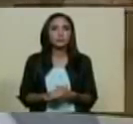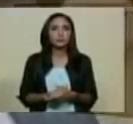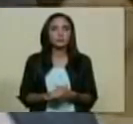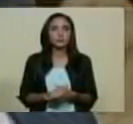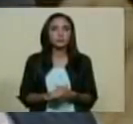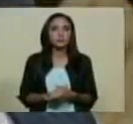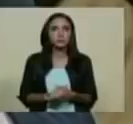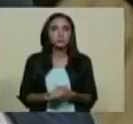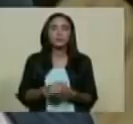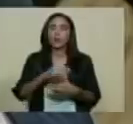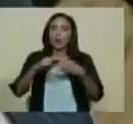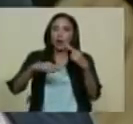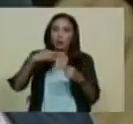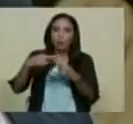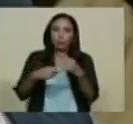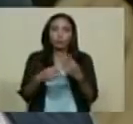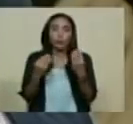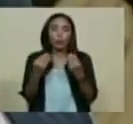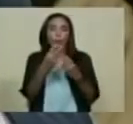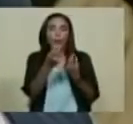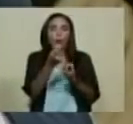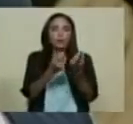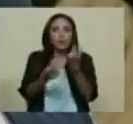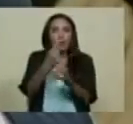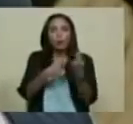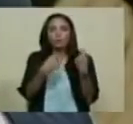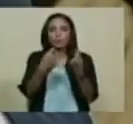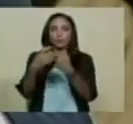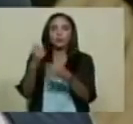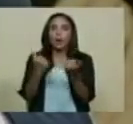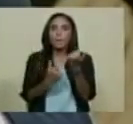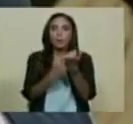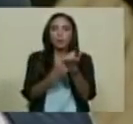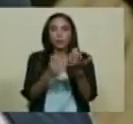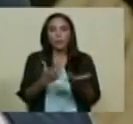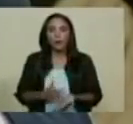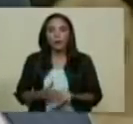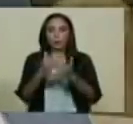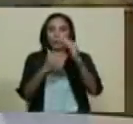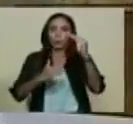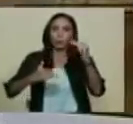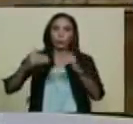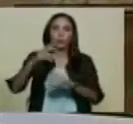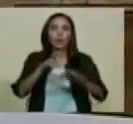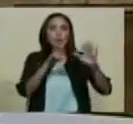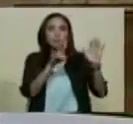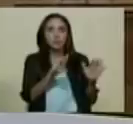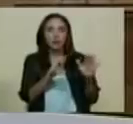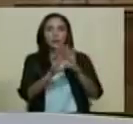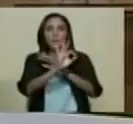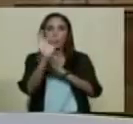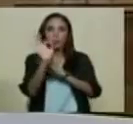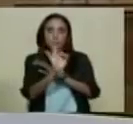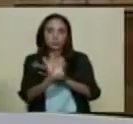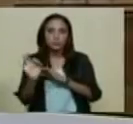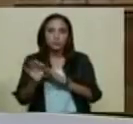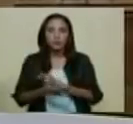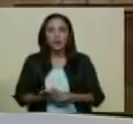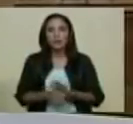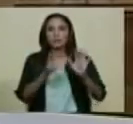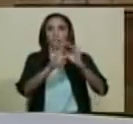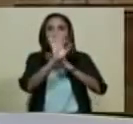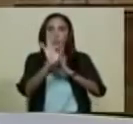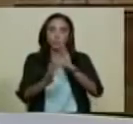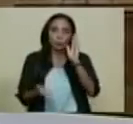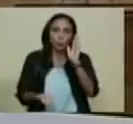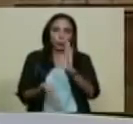estabilizado la inversión en educación por encima del 7.5% del